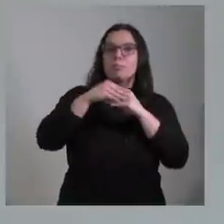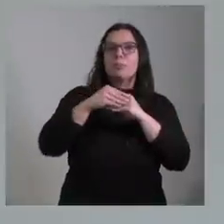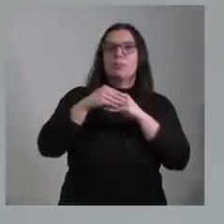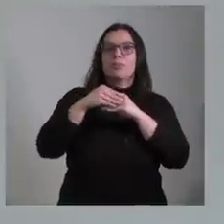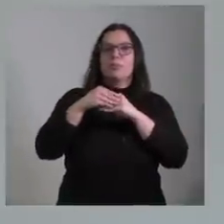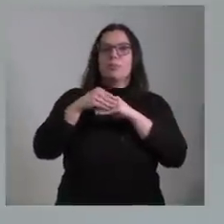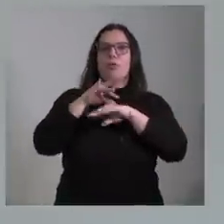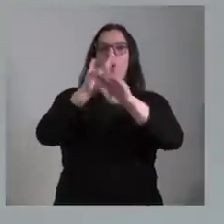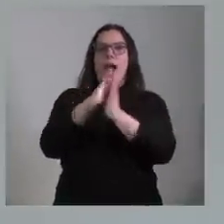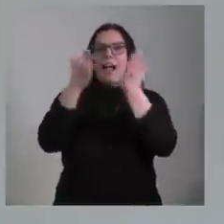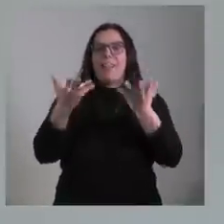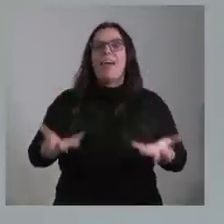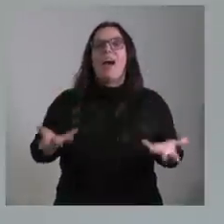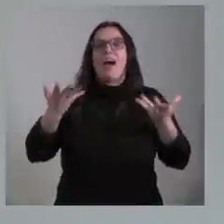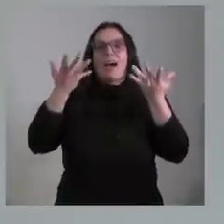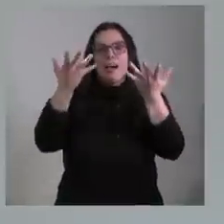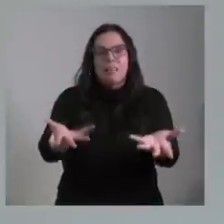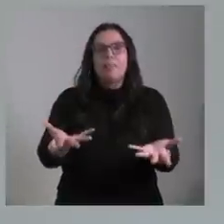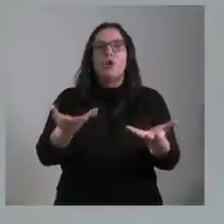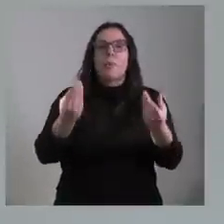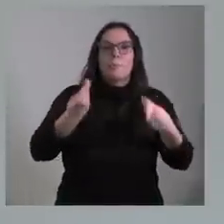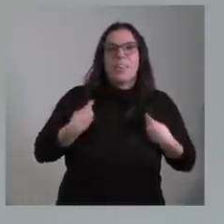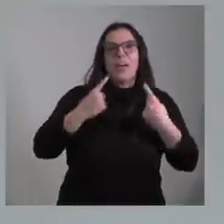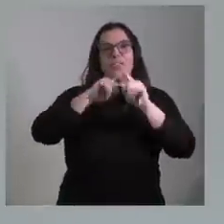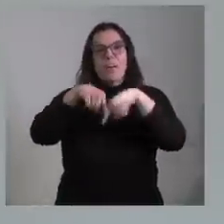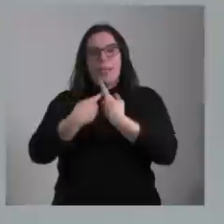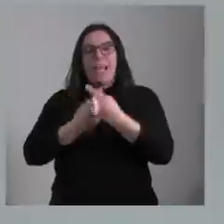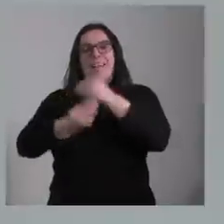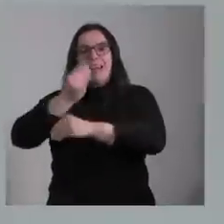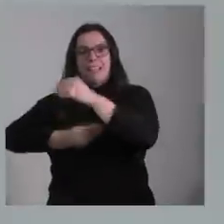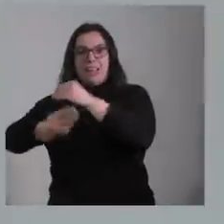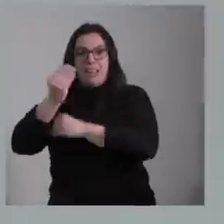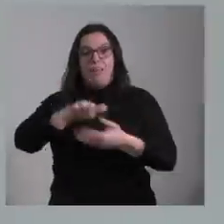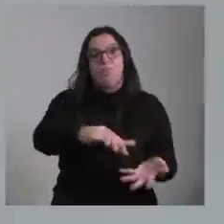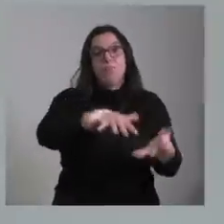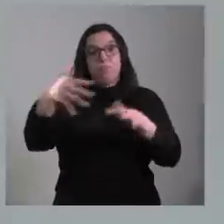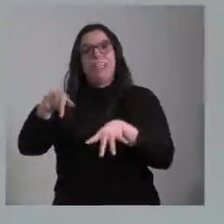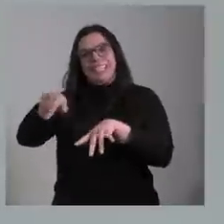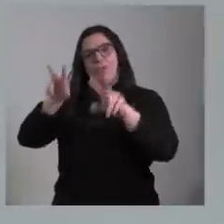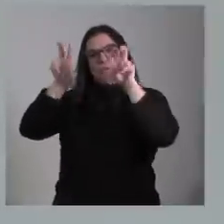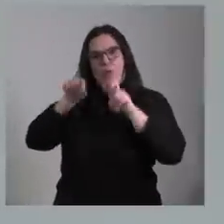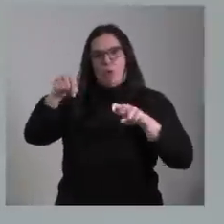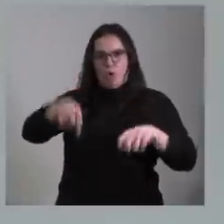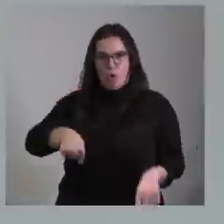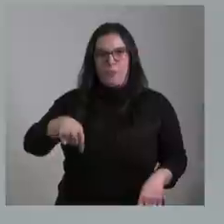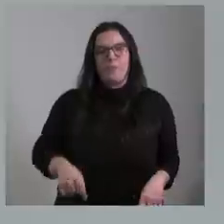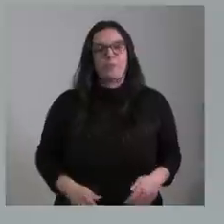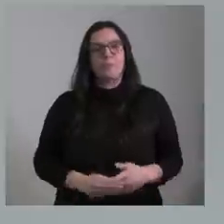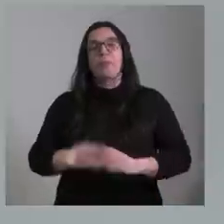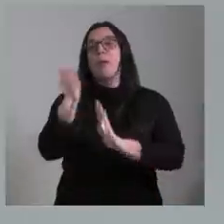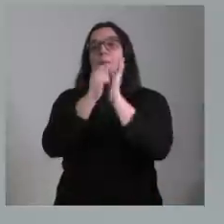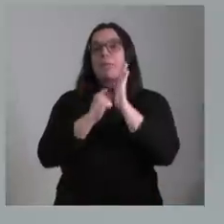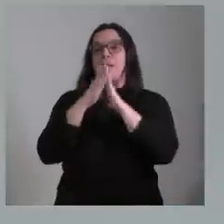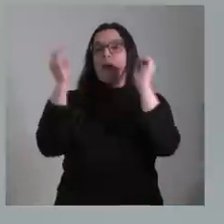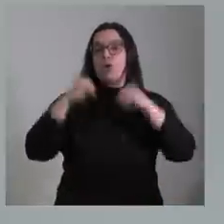a favor de la vida de las familias y de la natalidad que se traduce en este nuevo anuncio las medidas han